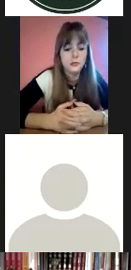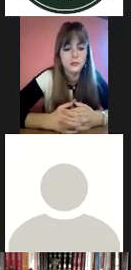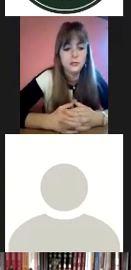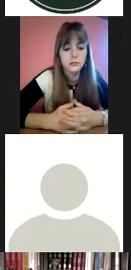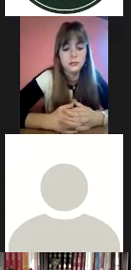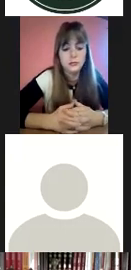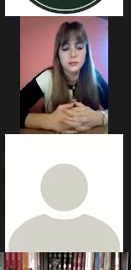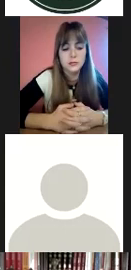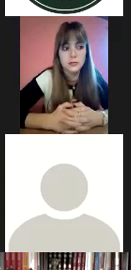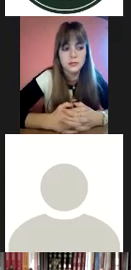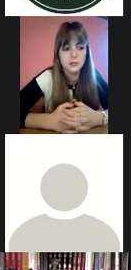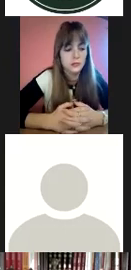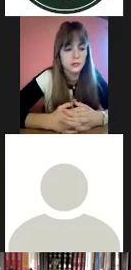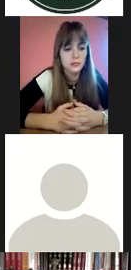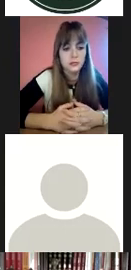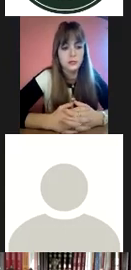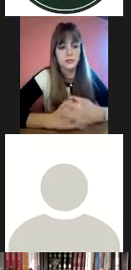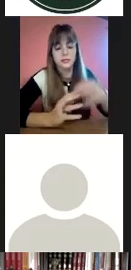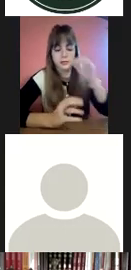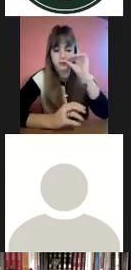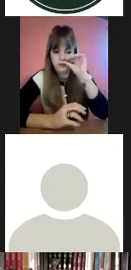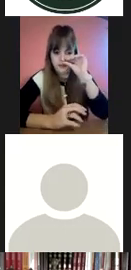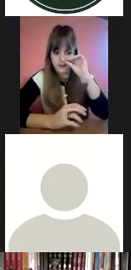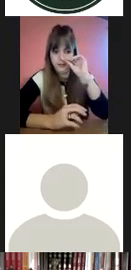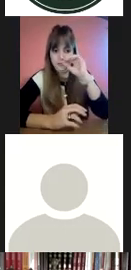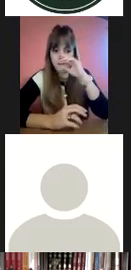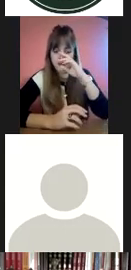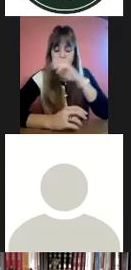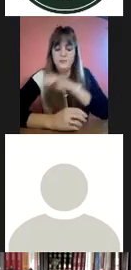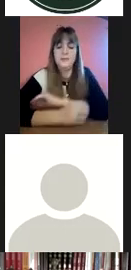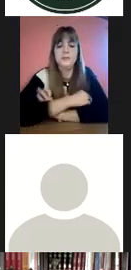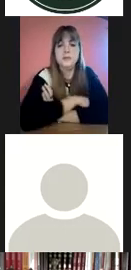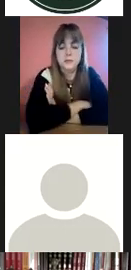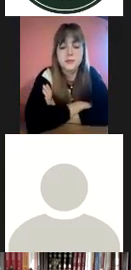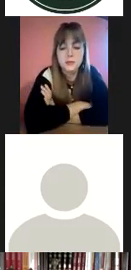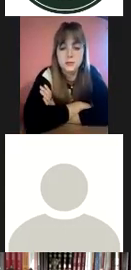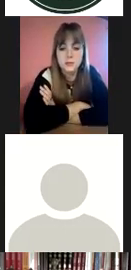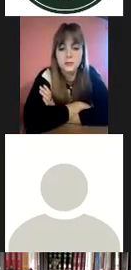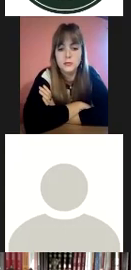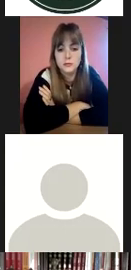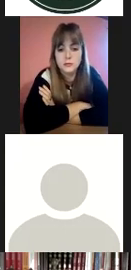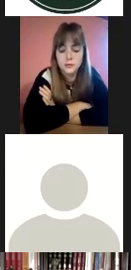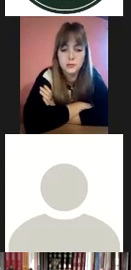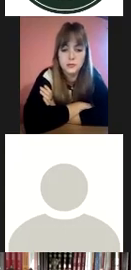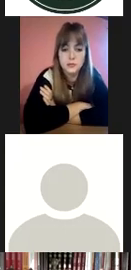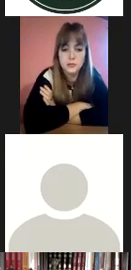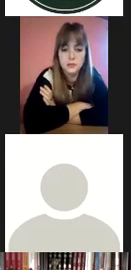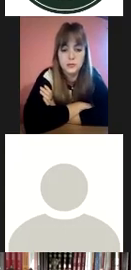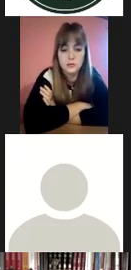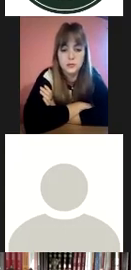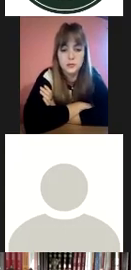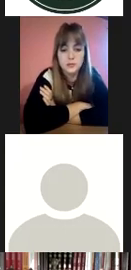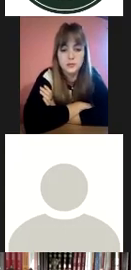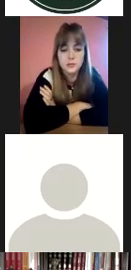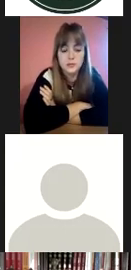una masacre con todos estos animales que están en la